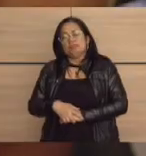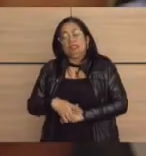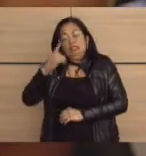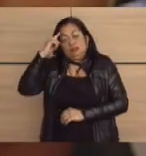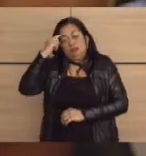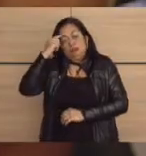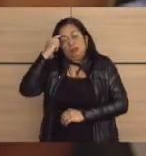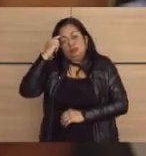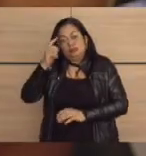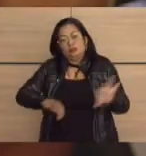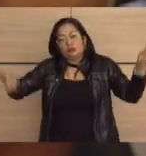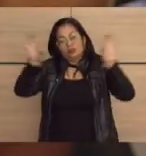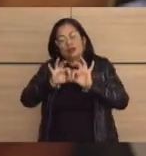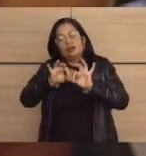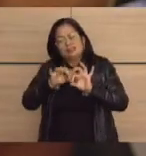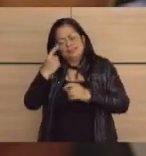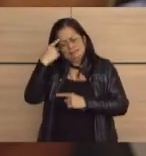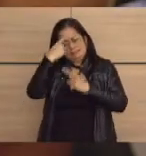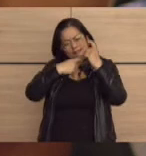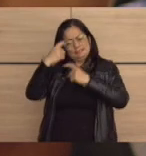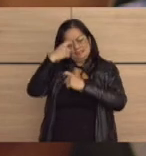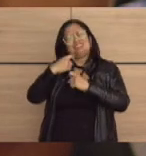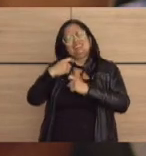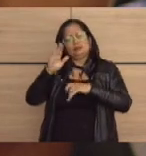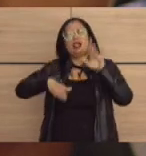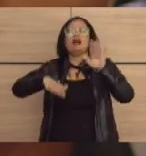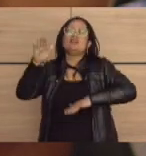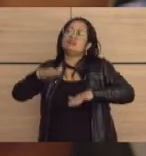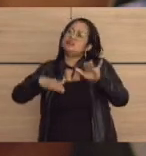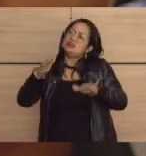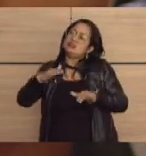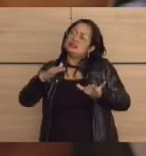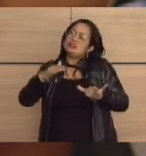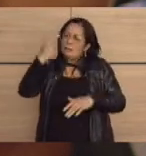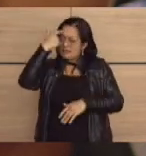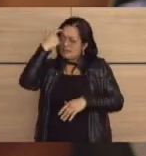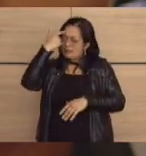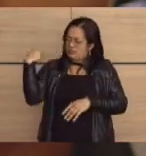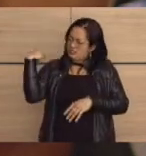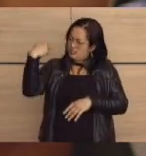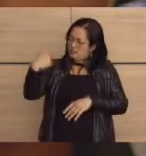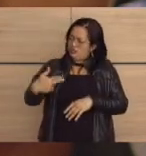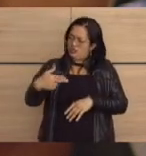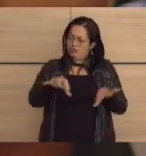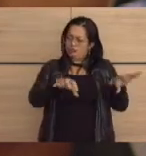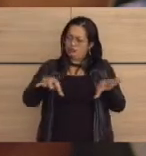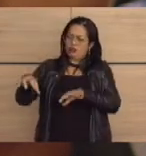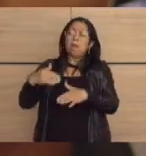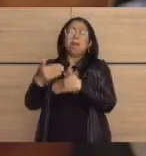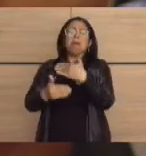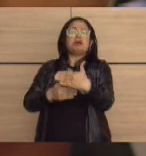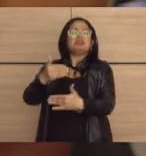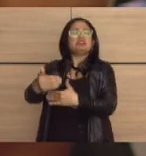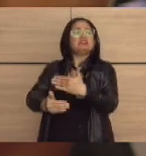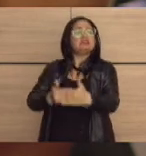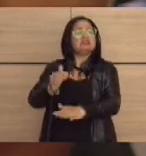creo que es muy importante preguntárselo, porque a veces miramos la historia como procesos